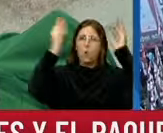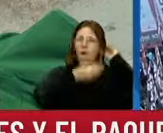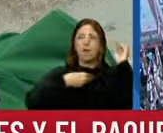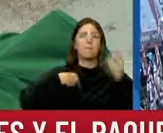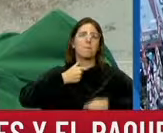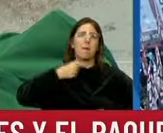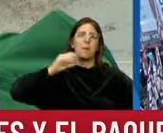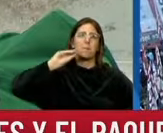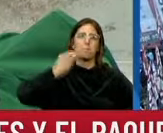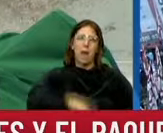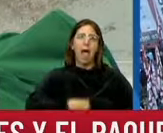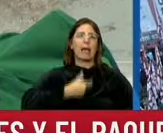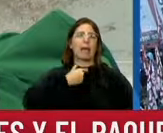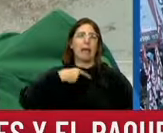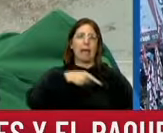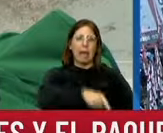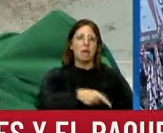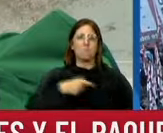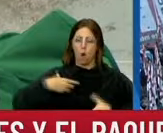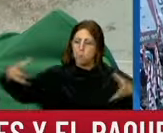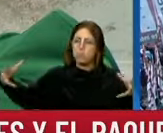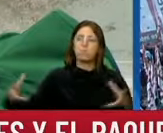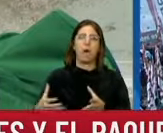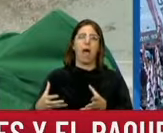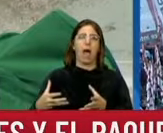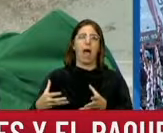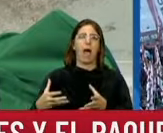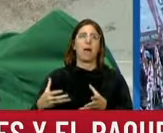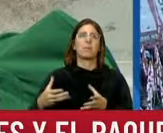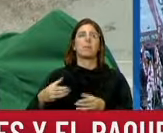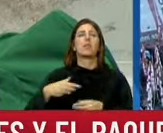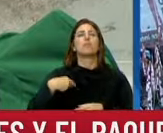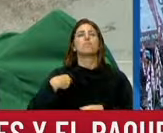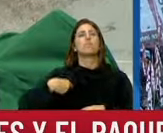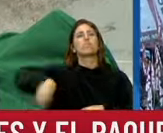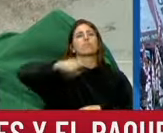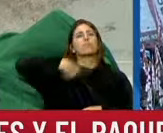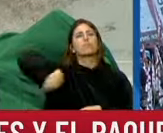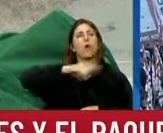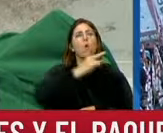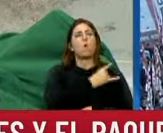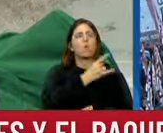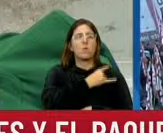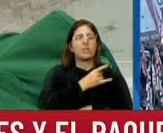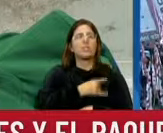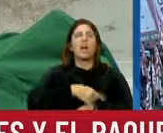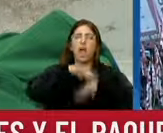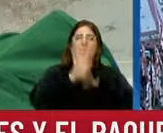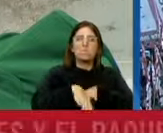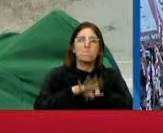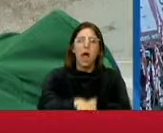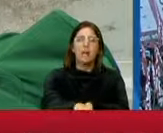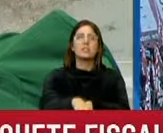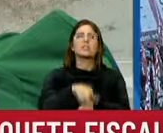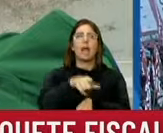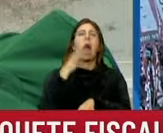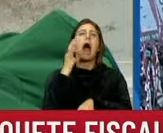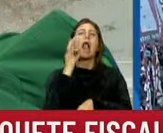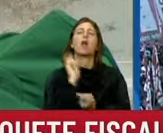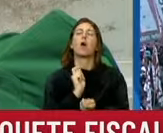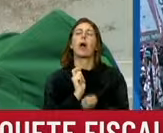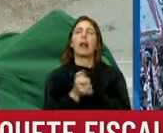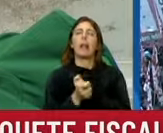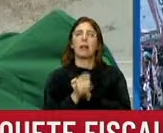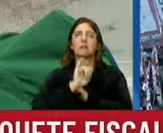yendo muy bien. Sí. Muy bien, eso es... No hay, es innegable. Es indudable. Las encuestas a Milei le dan todas bien también. Todas. Creció su imagen